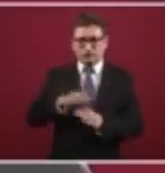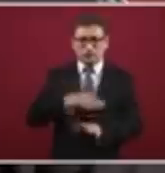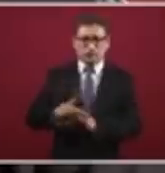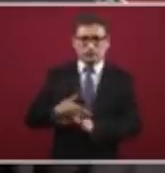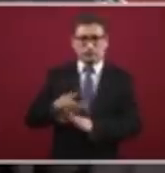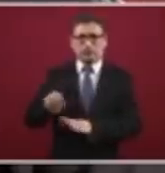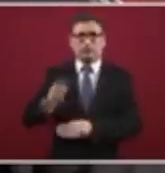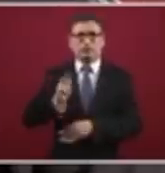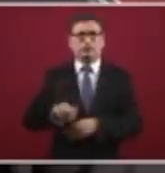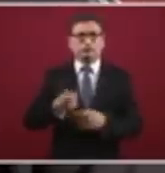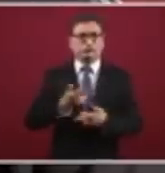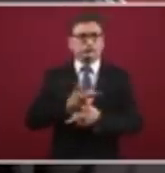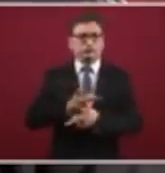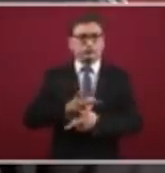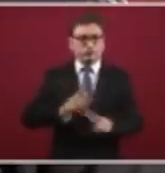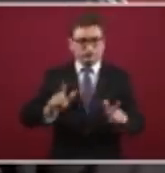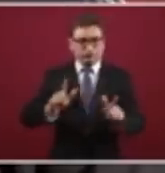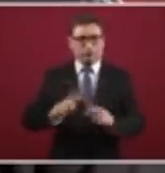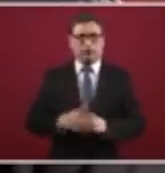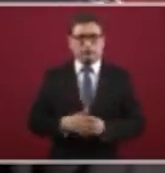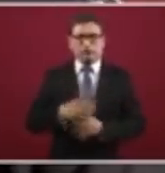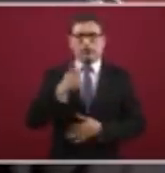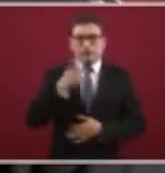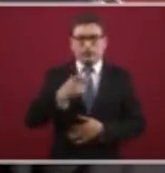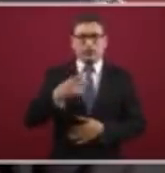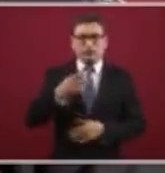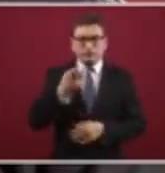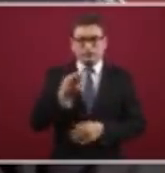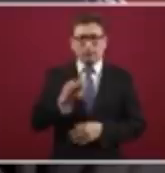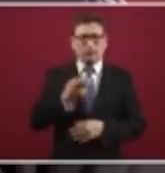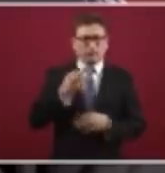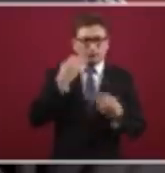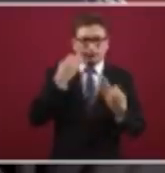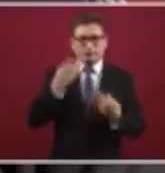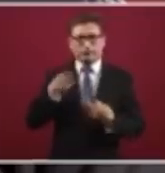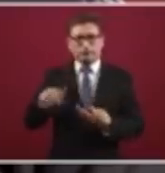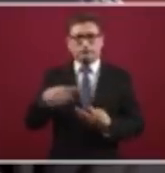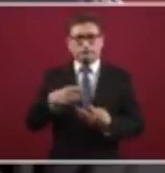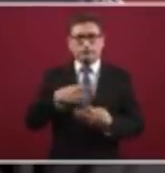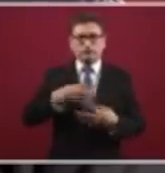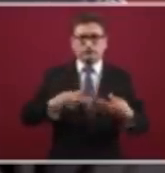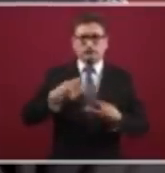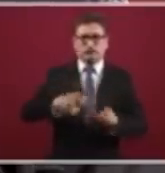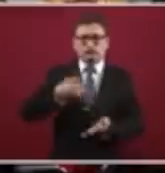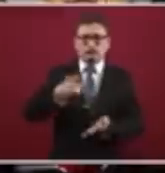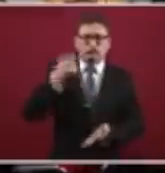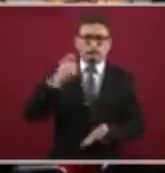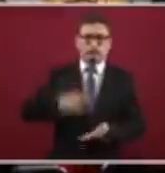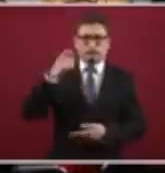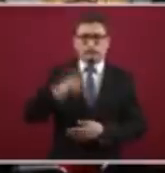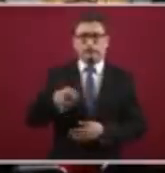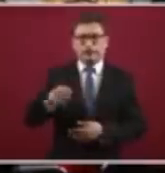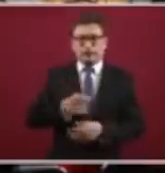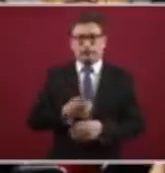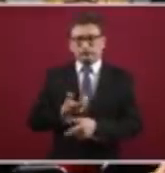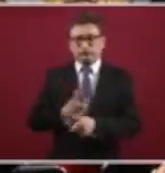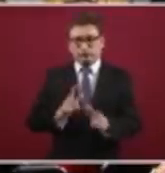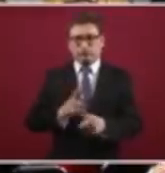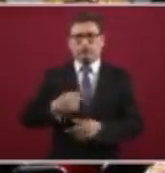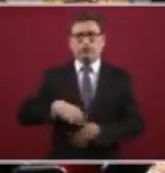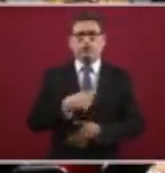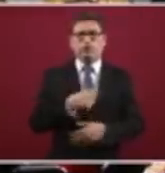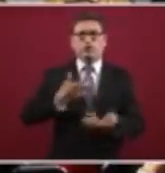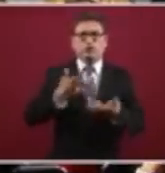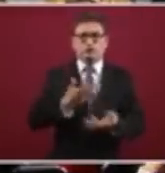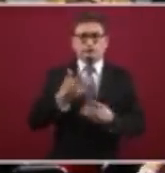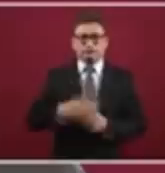implica es la libertad y eso es lo que estamos viendo como consecuencia de esa resolución nosotros lo que estamos haciendo